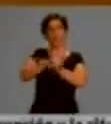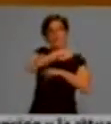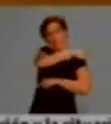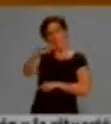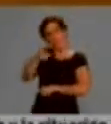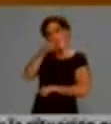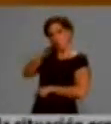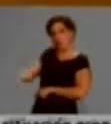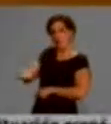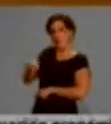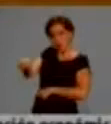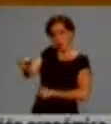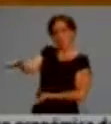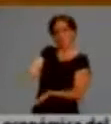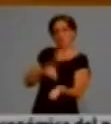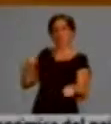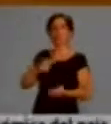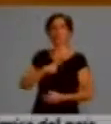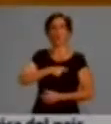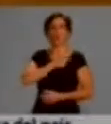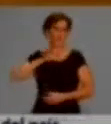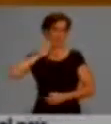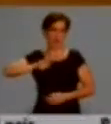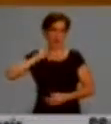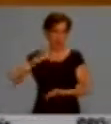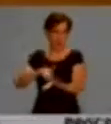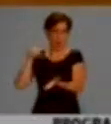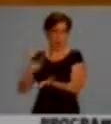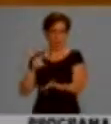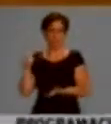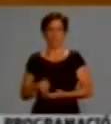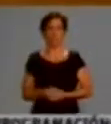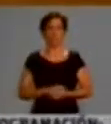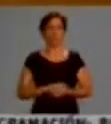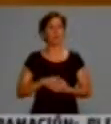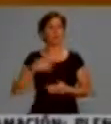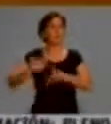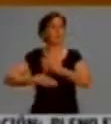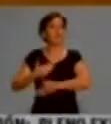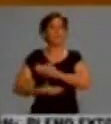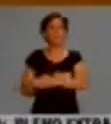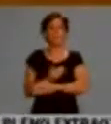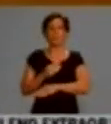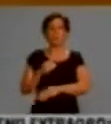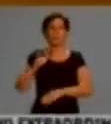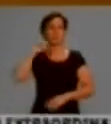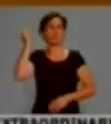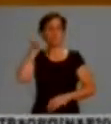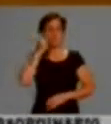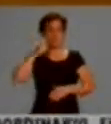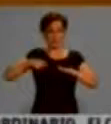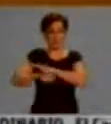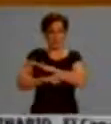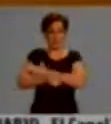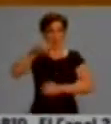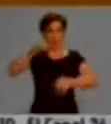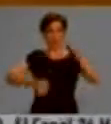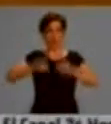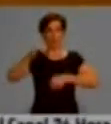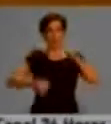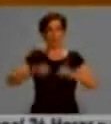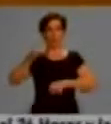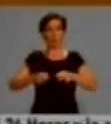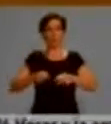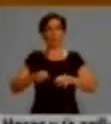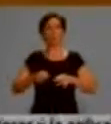de haber cobrado comisiones ilegales. Poco después supimos que la operación judicial había